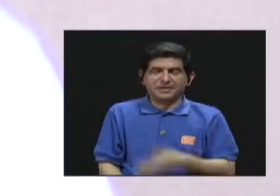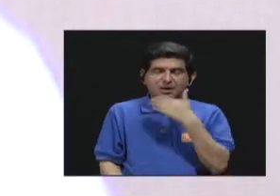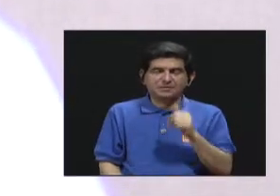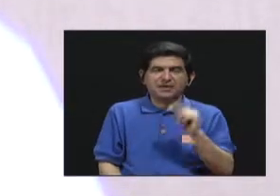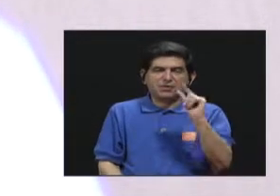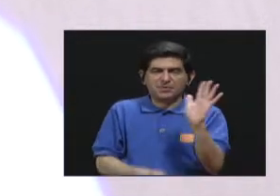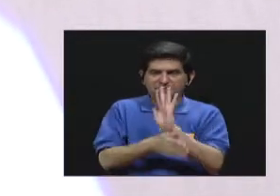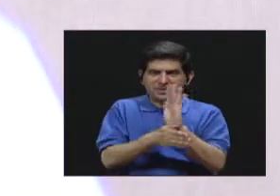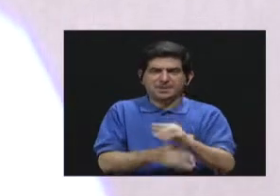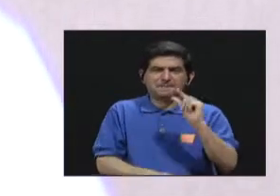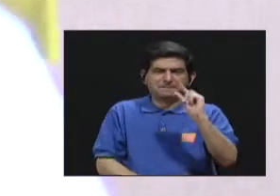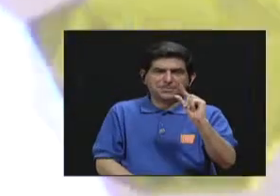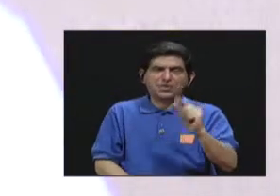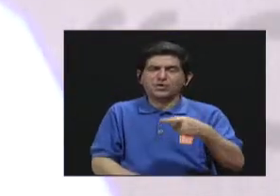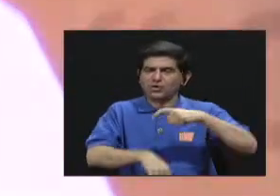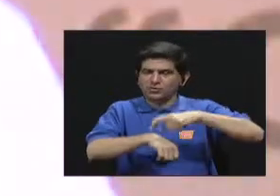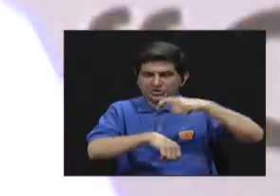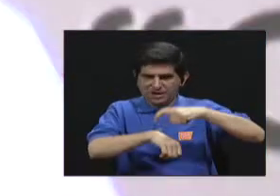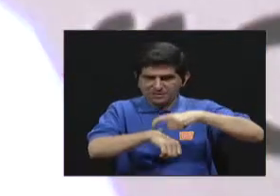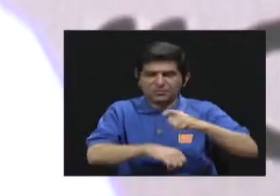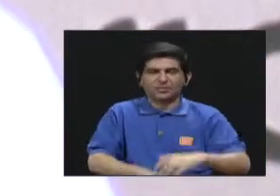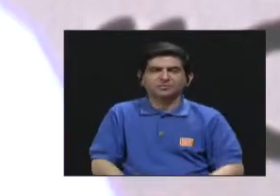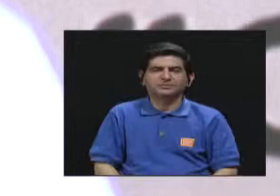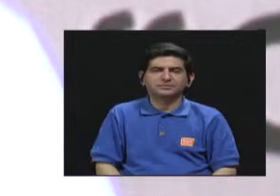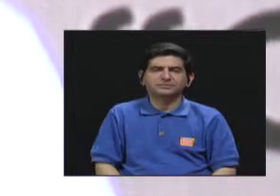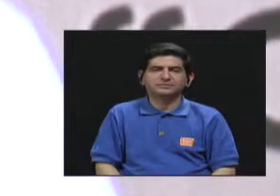Mejor cortometraje, cortos de tiempo,